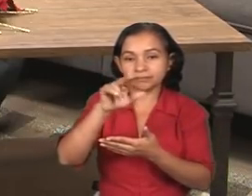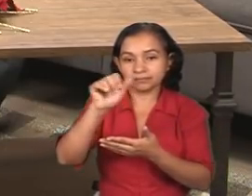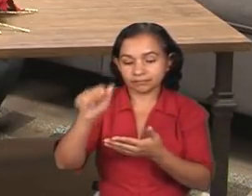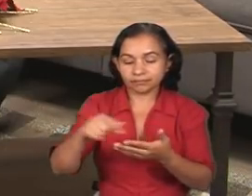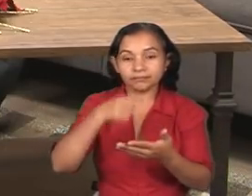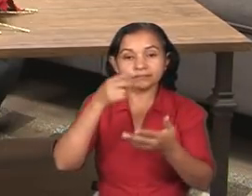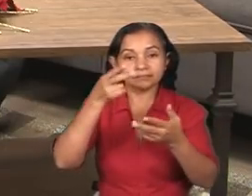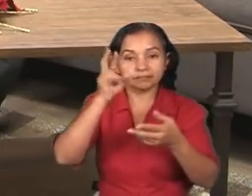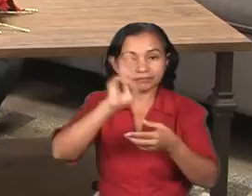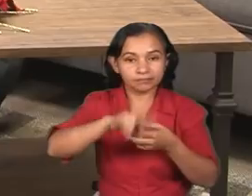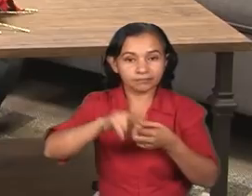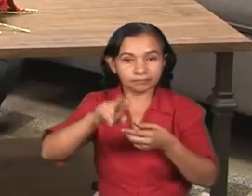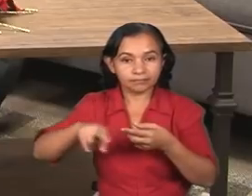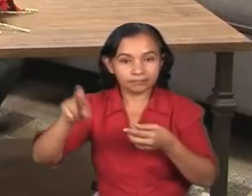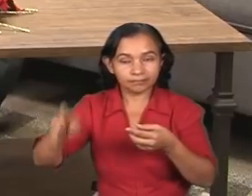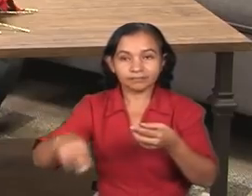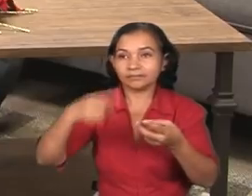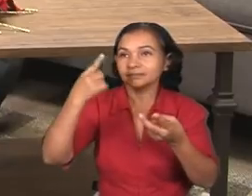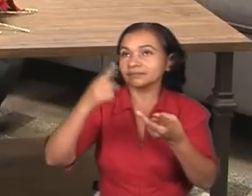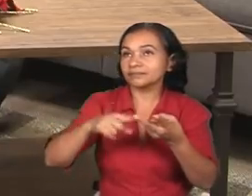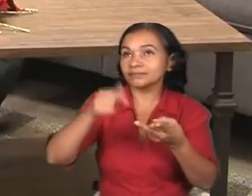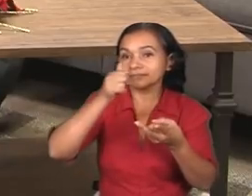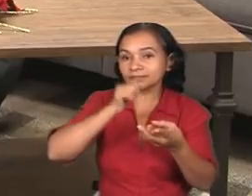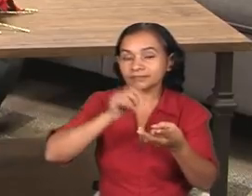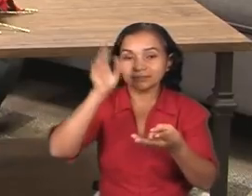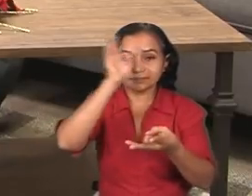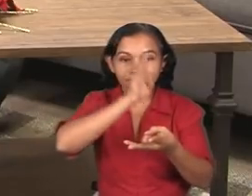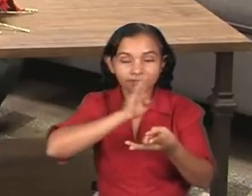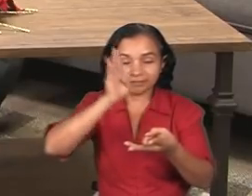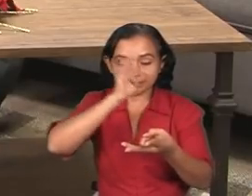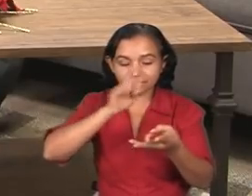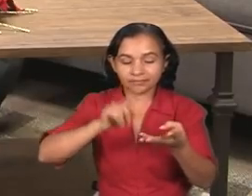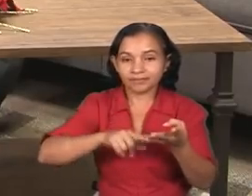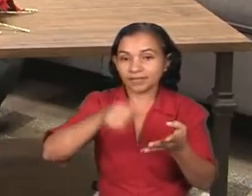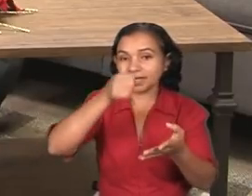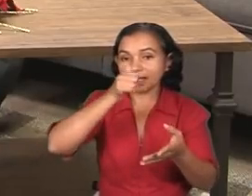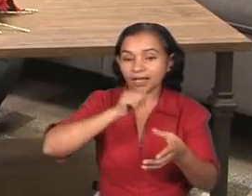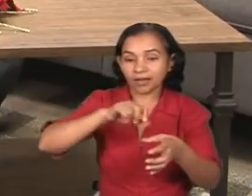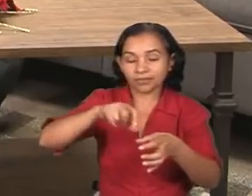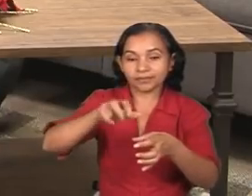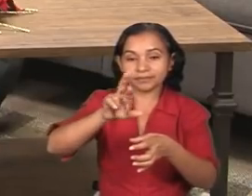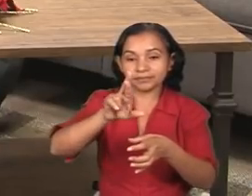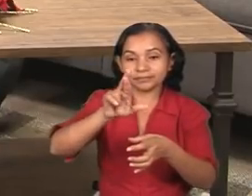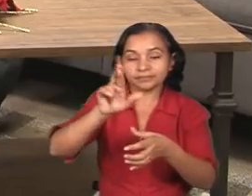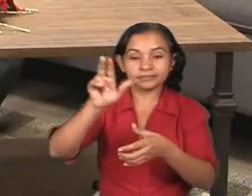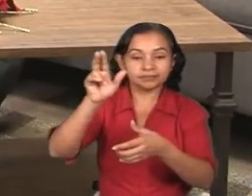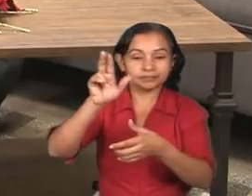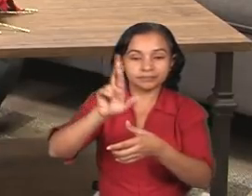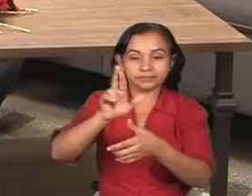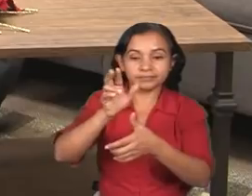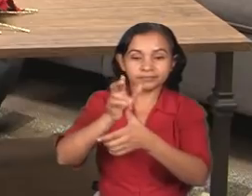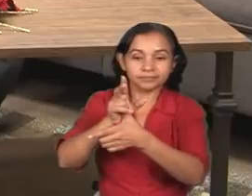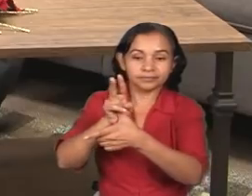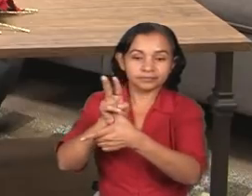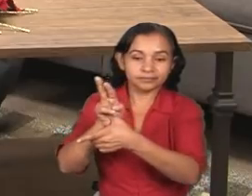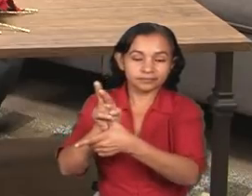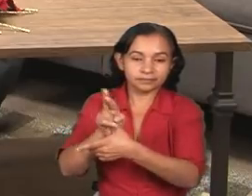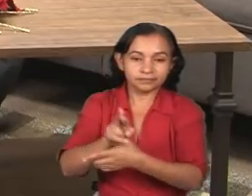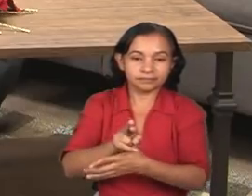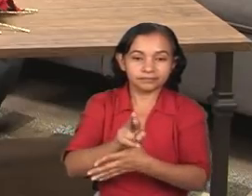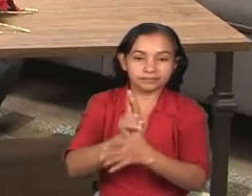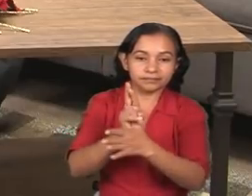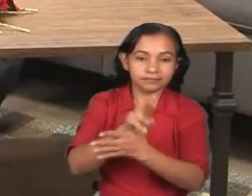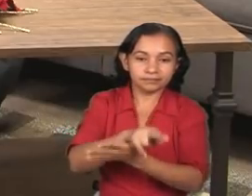potable en Rivas, el agua potable de Bluefields, el agua potable del Rama La Esperanza, el agua potable de